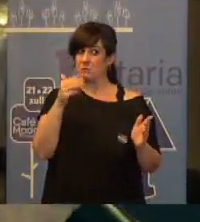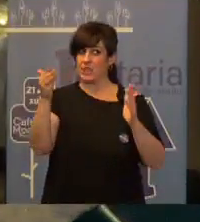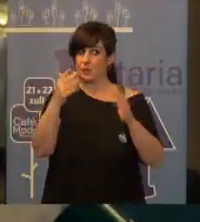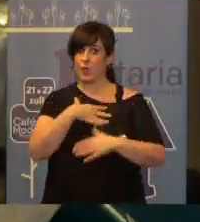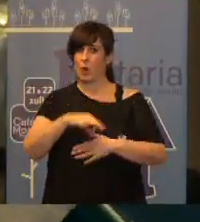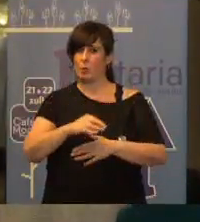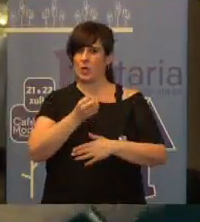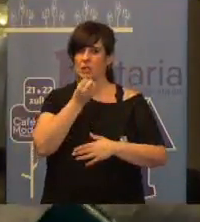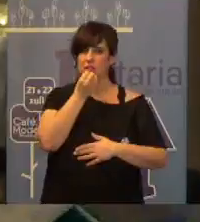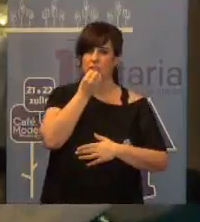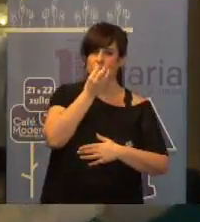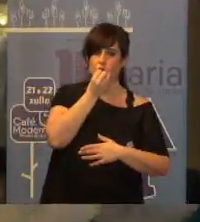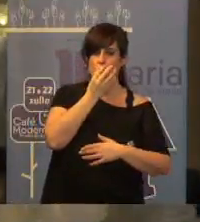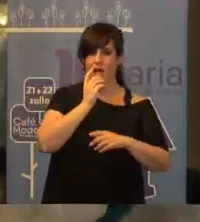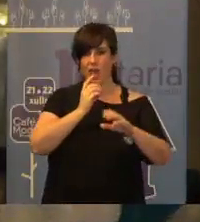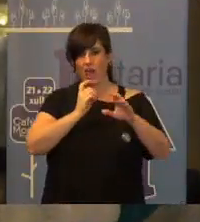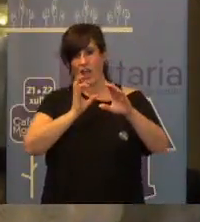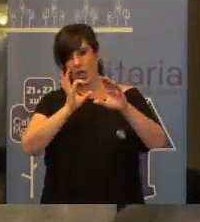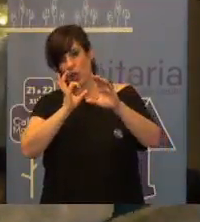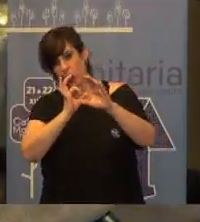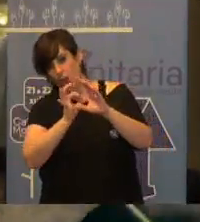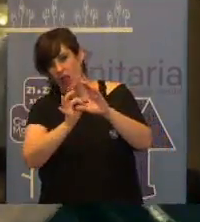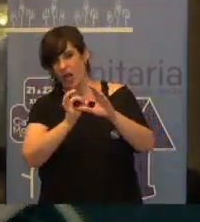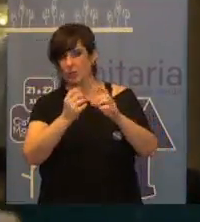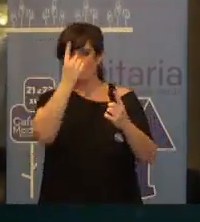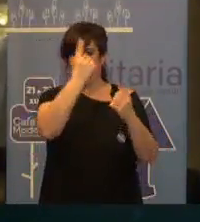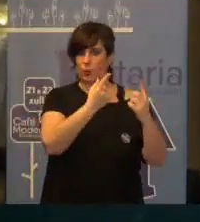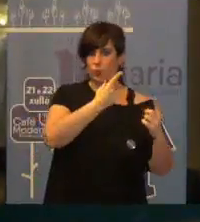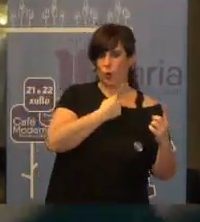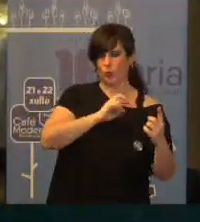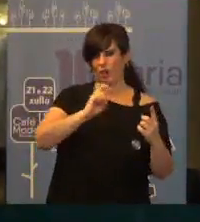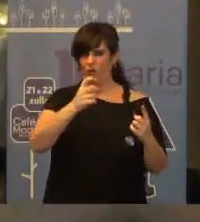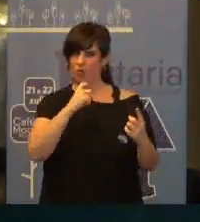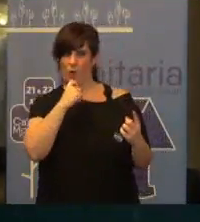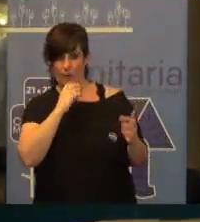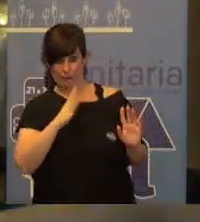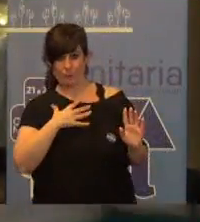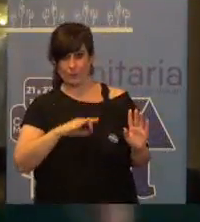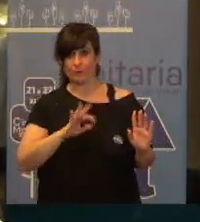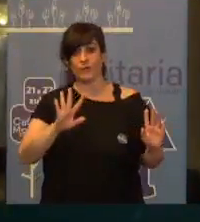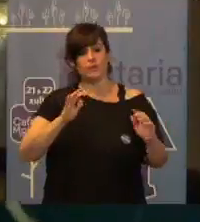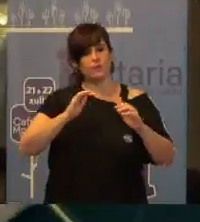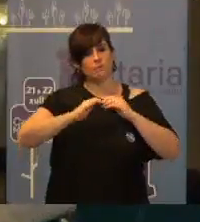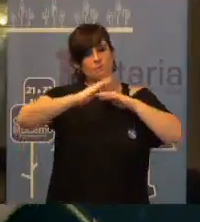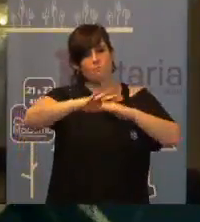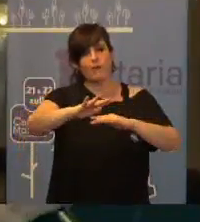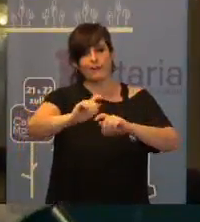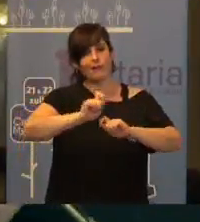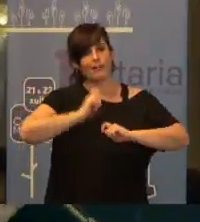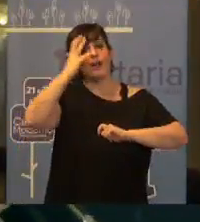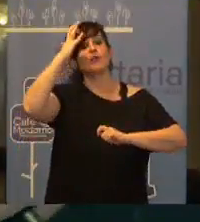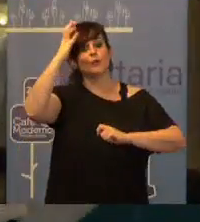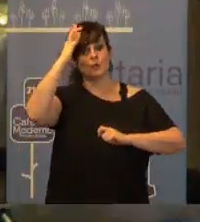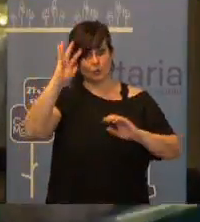podía gustar a uns podía a outros fatal. Pero en Marea ilusionou, a pesar de que xa